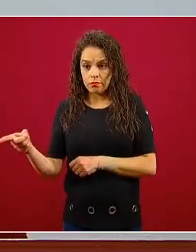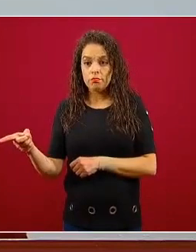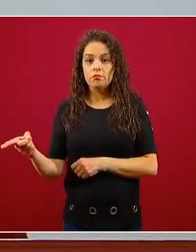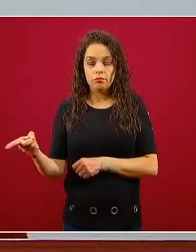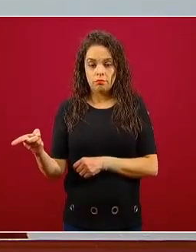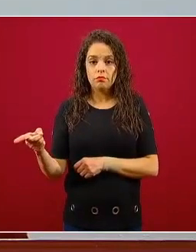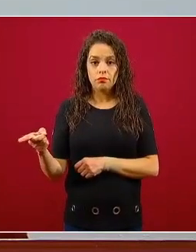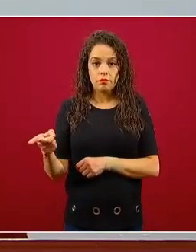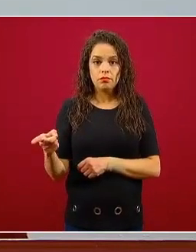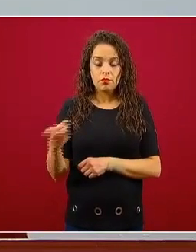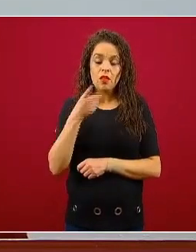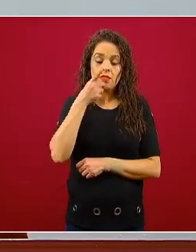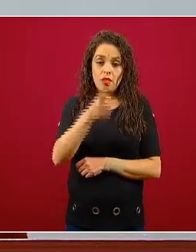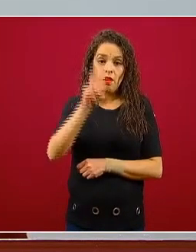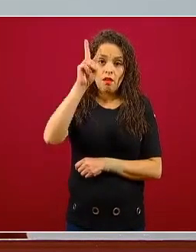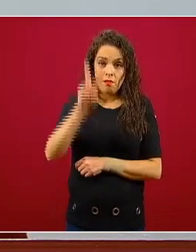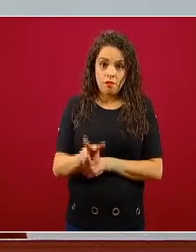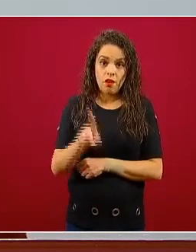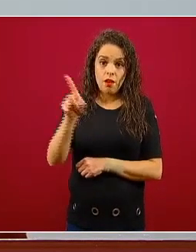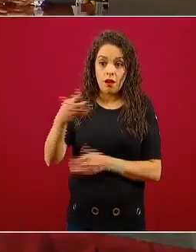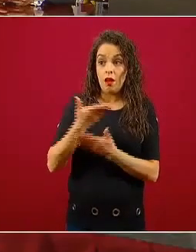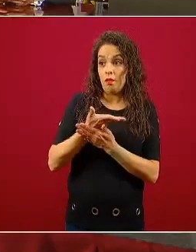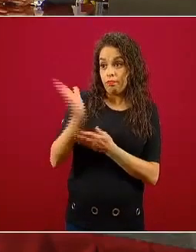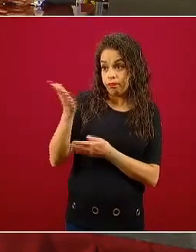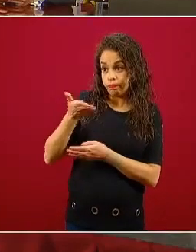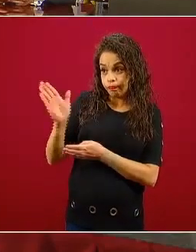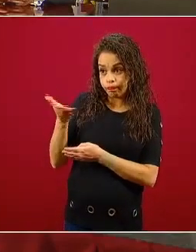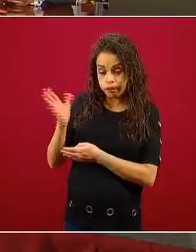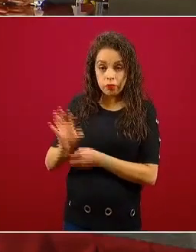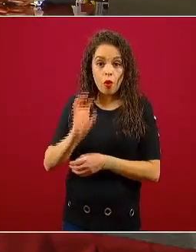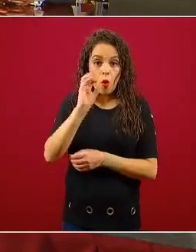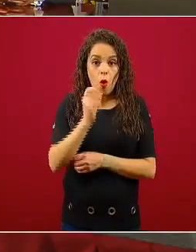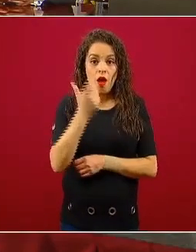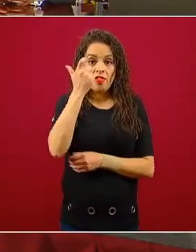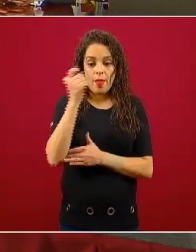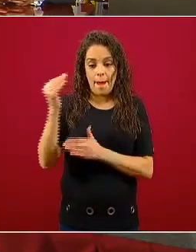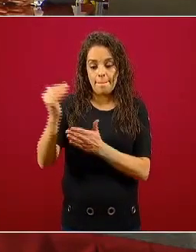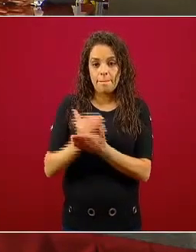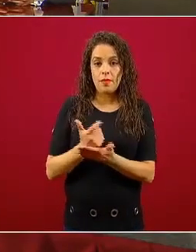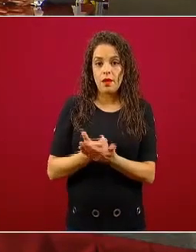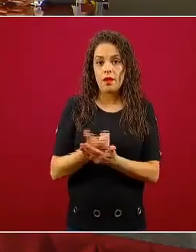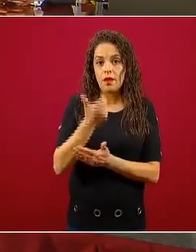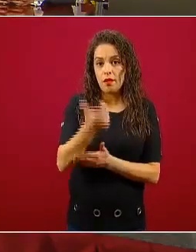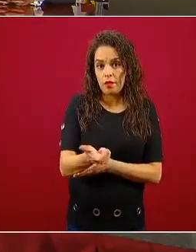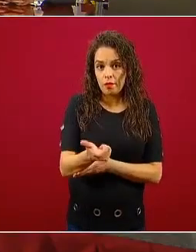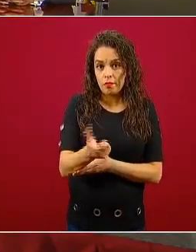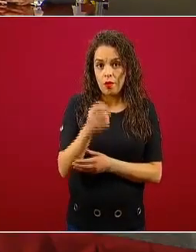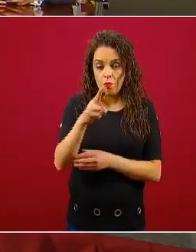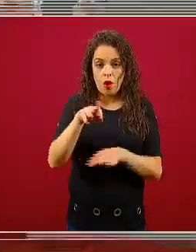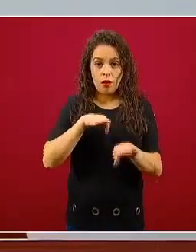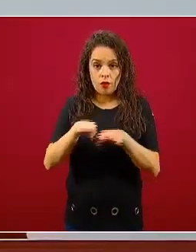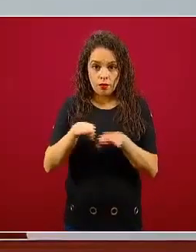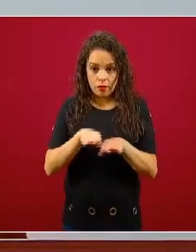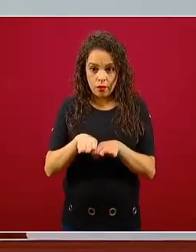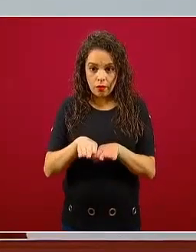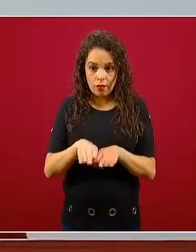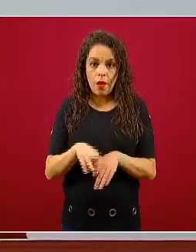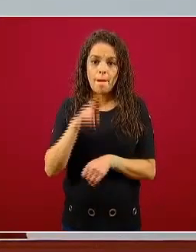el salario, las han despedido injustamente y las han mandado a sus